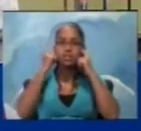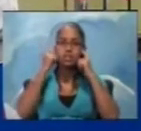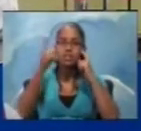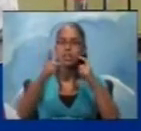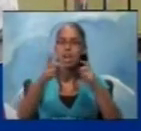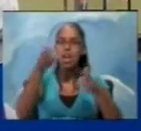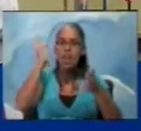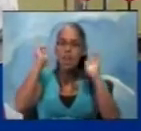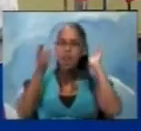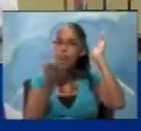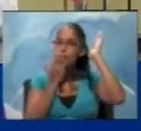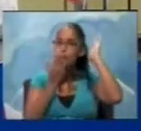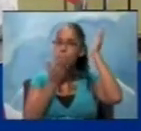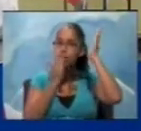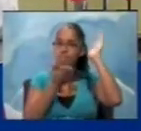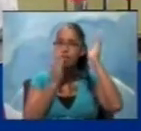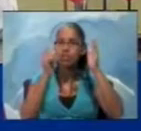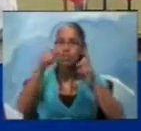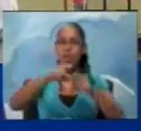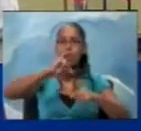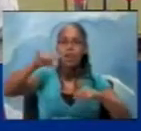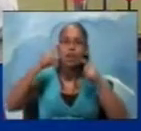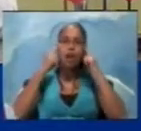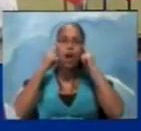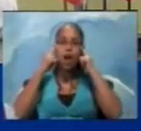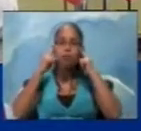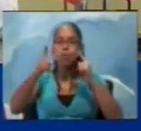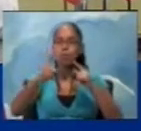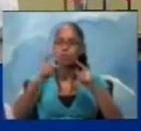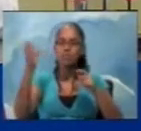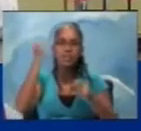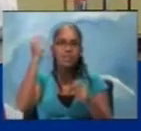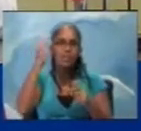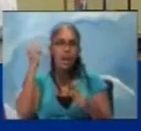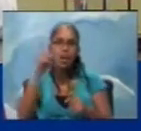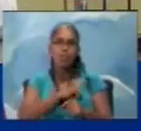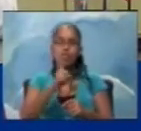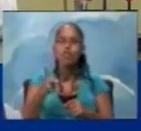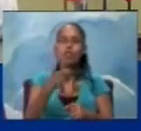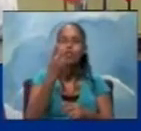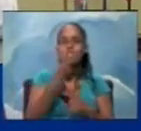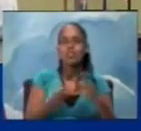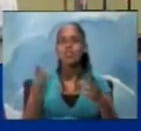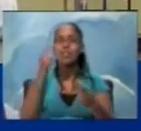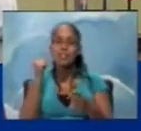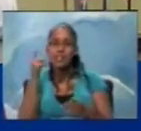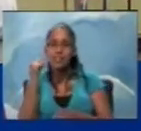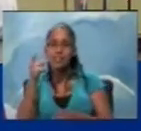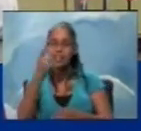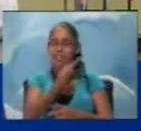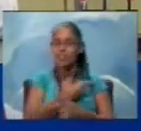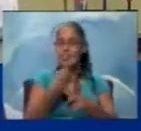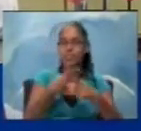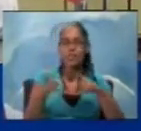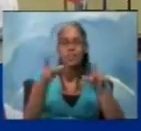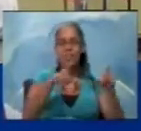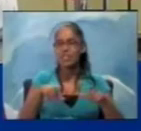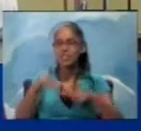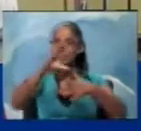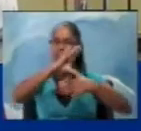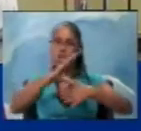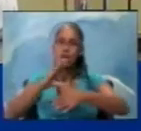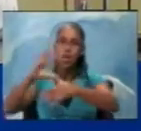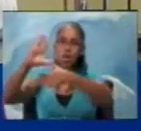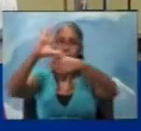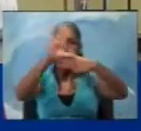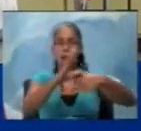India, radioemisora en Japón, radioemisora en Trinidad, radioemisora en Guatemala, en Uruguay,